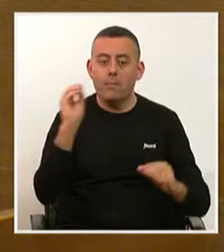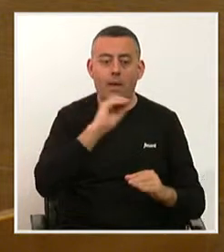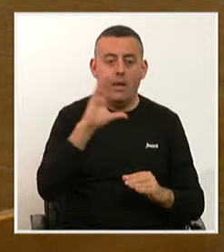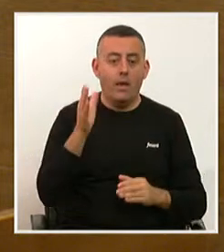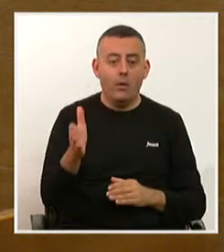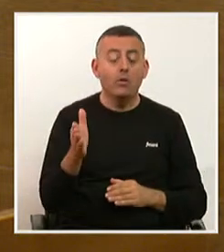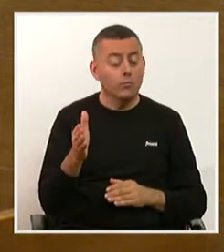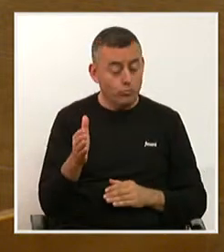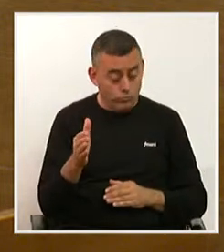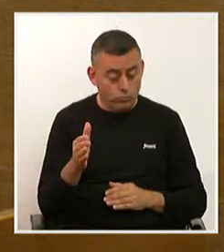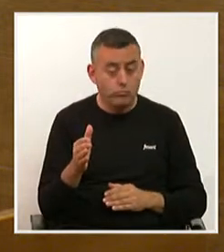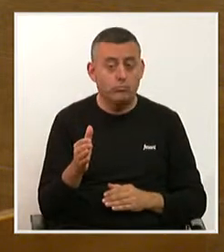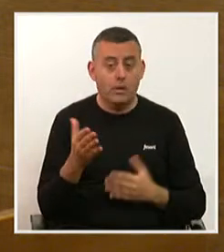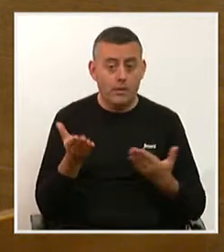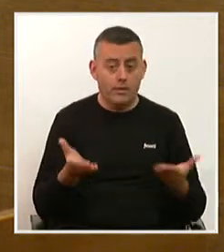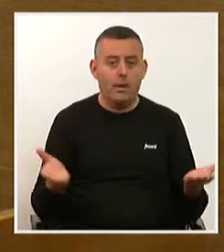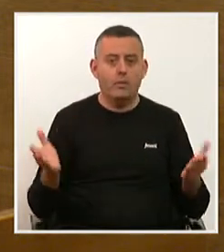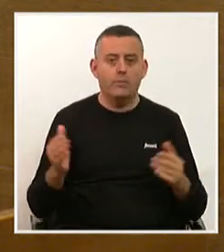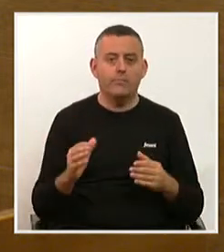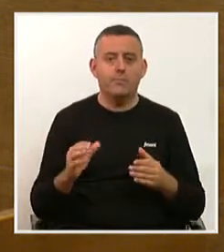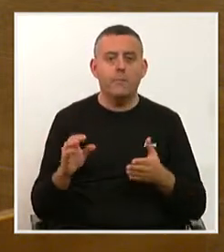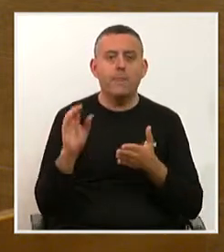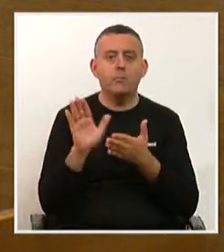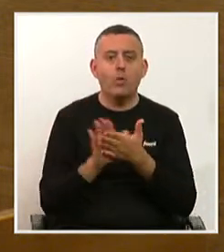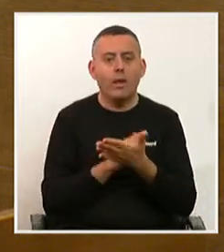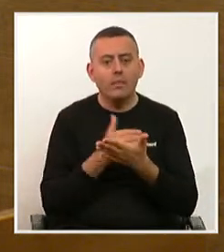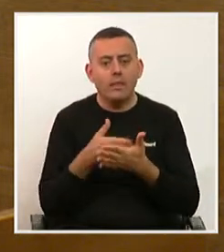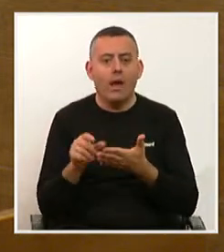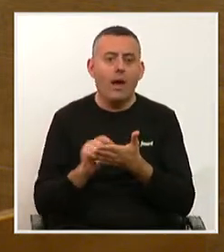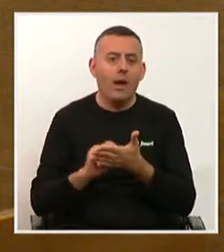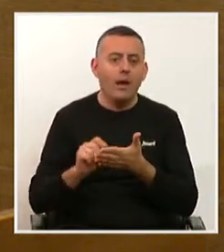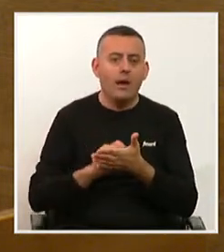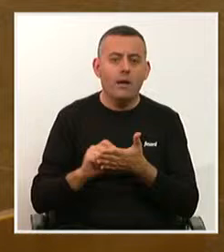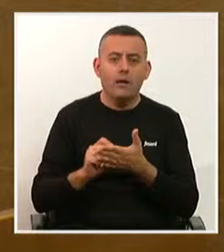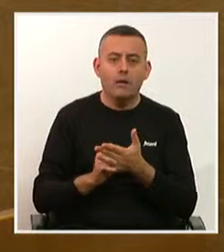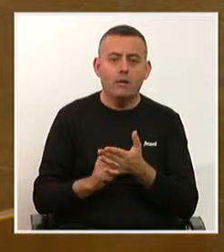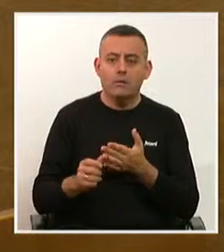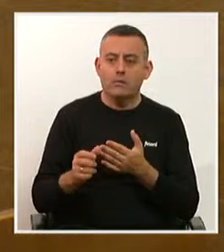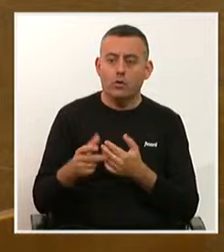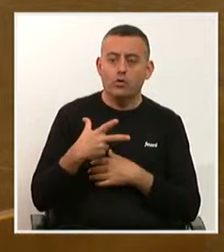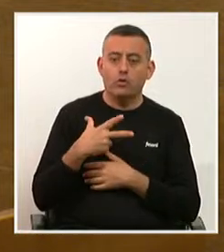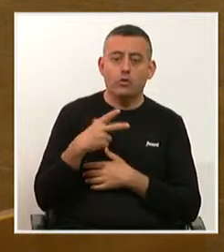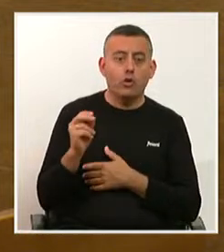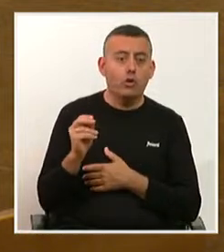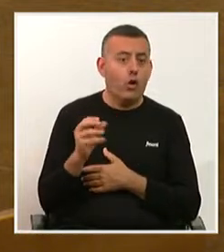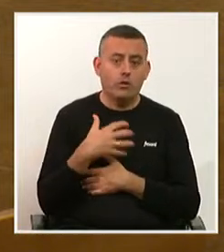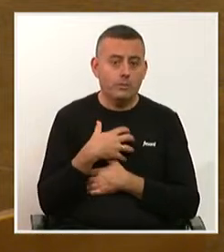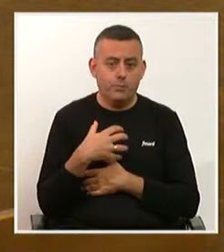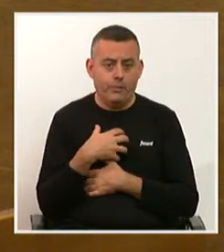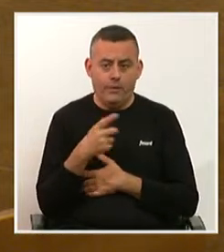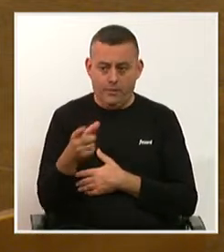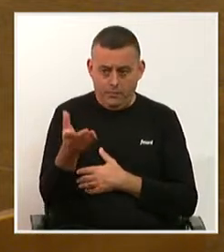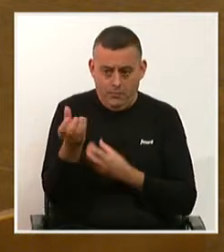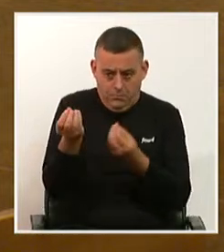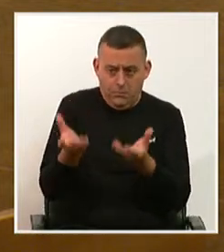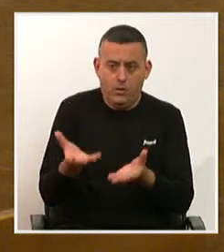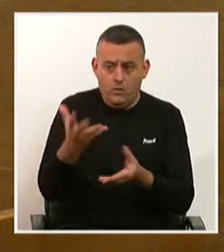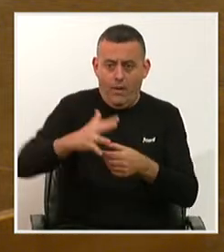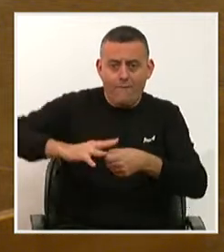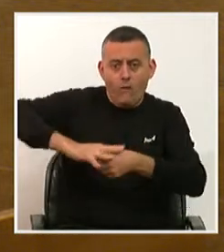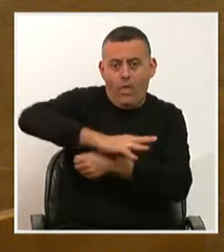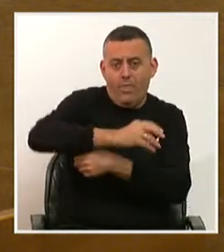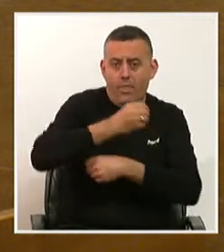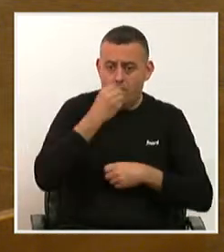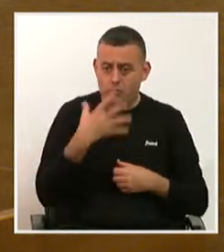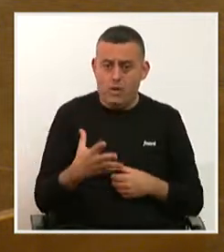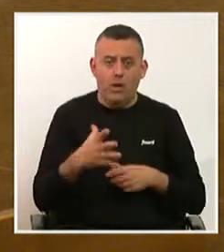este gran poeta no la la influencia no es es innegable la su ap a